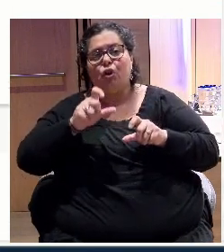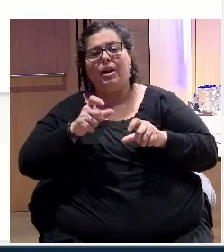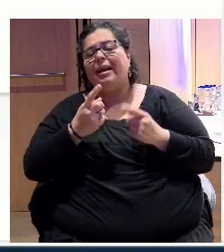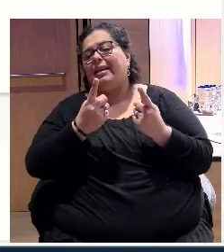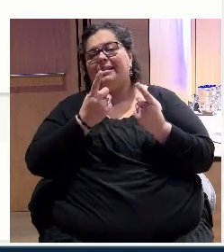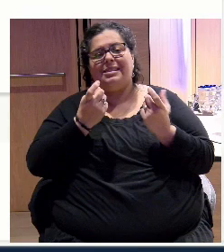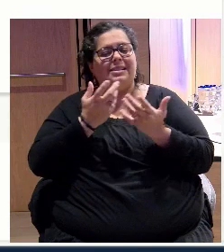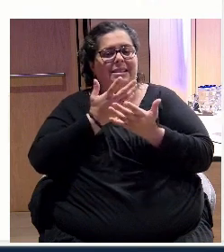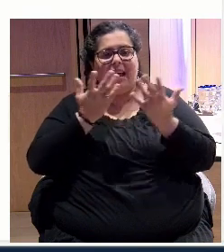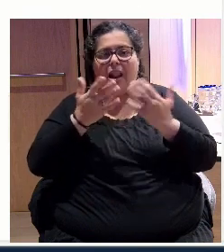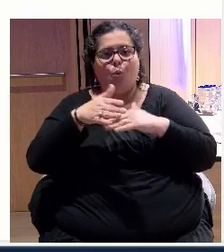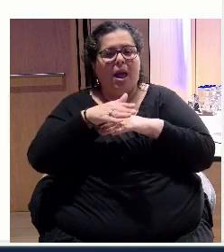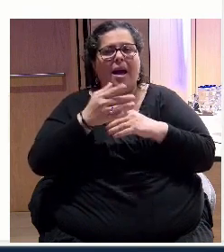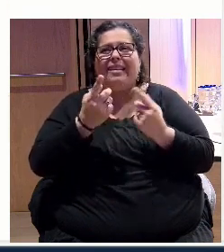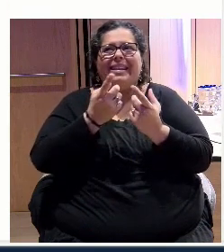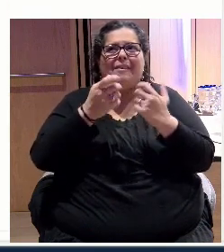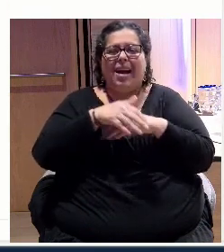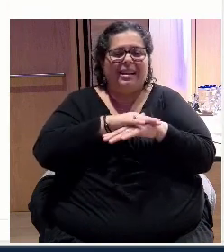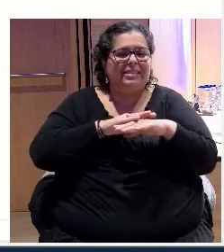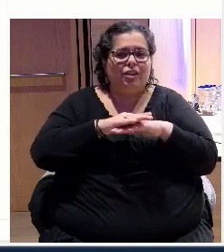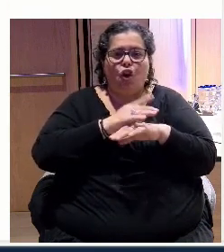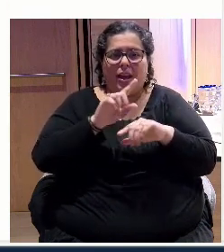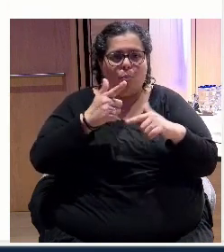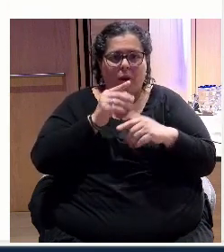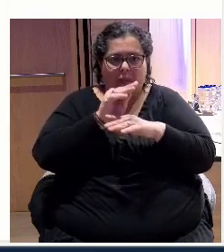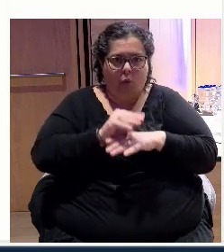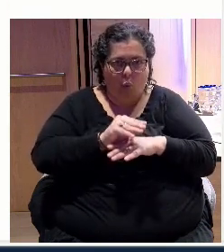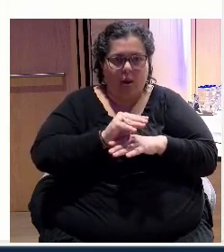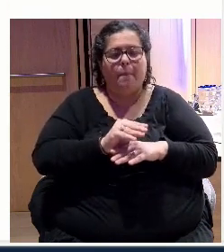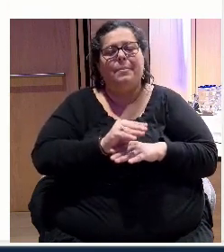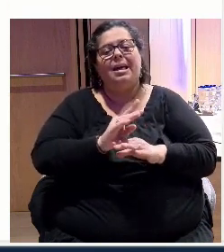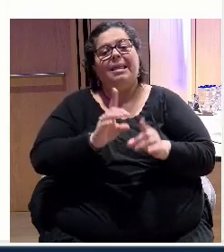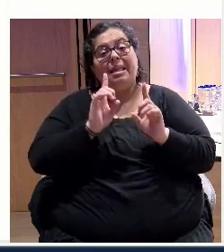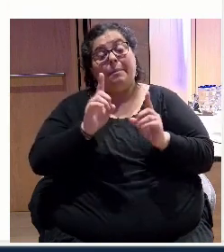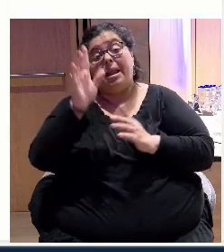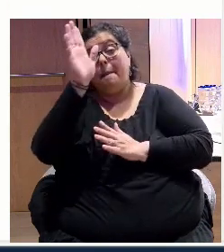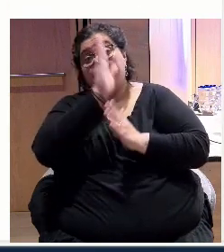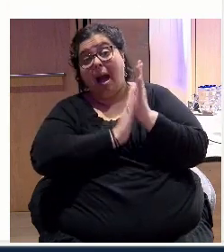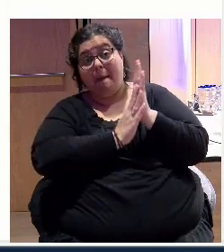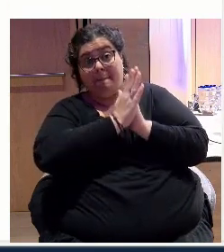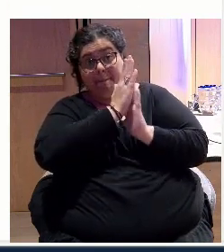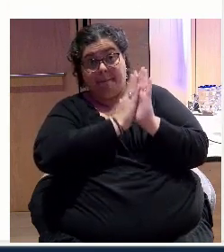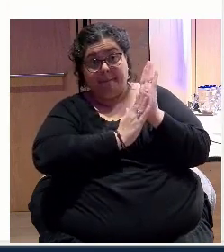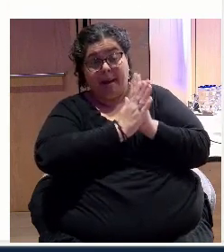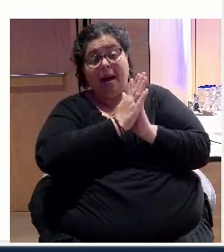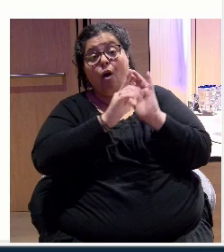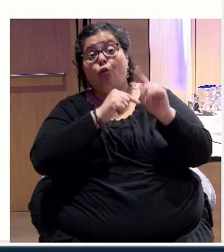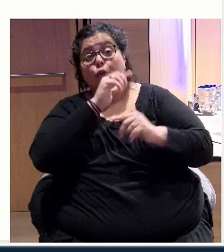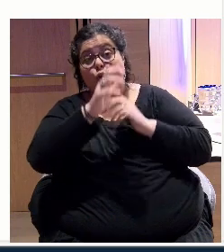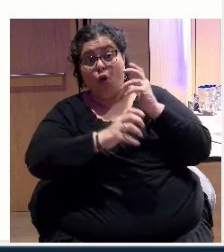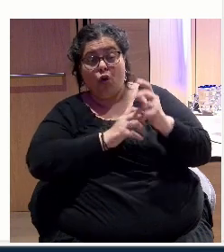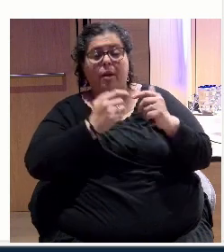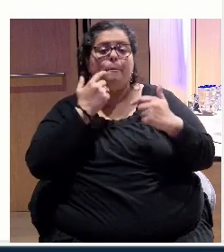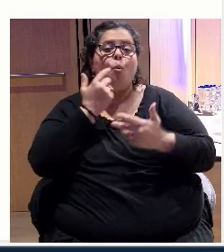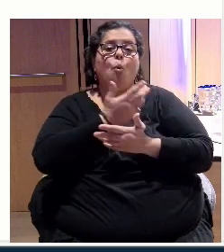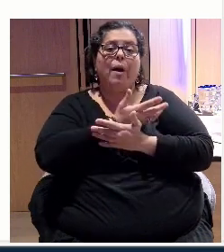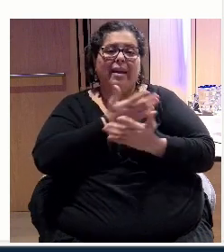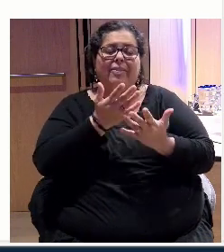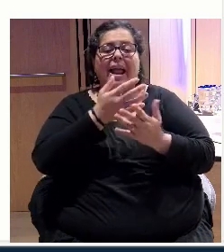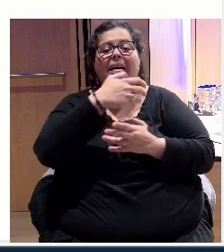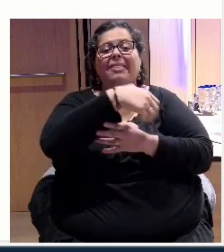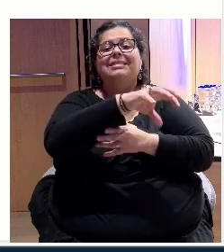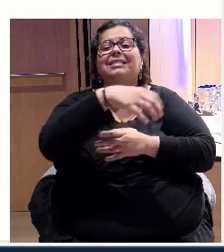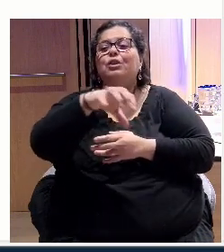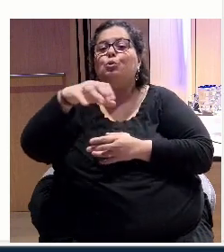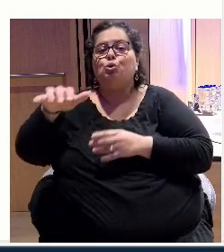básica insatisfecha también. Y luego tenemos acá el mapa que hoy les mostraba con otros colores. Ven la distribución demográfica